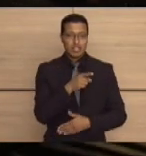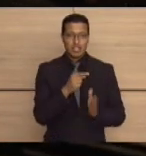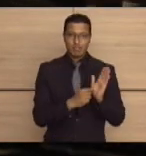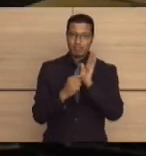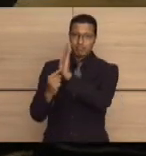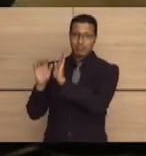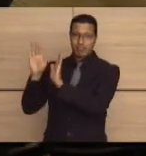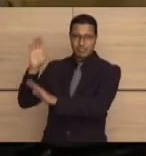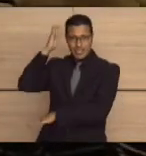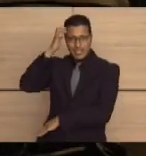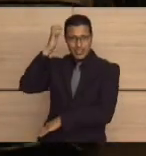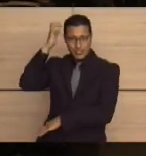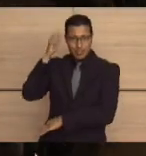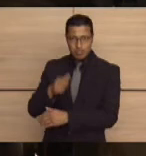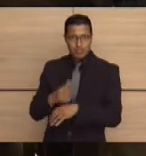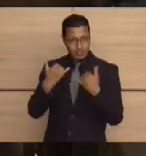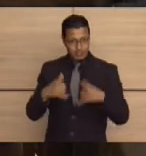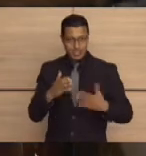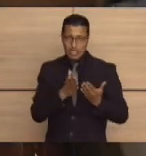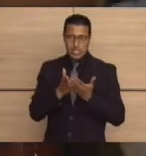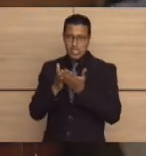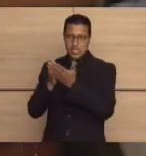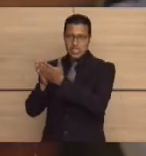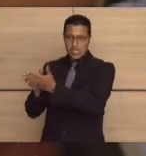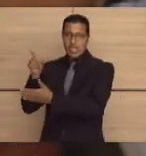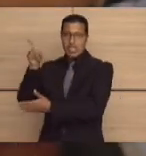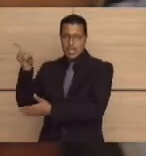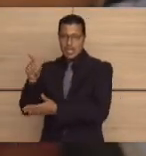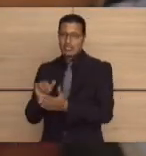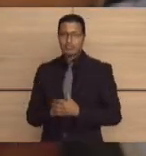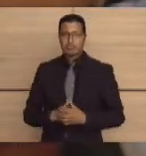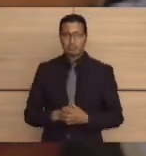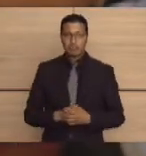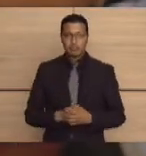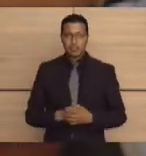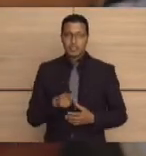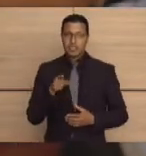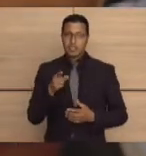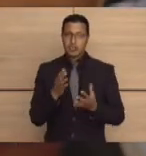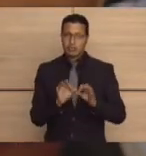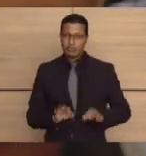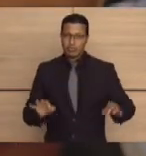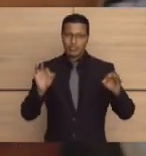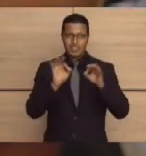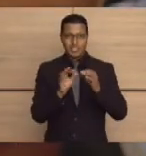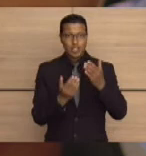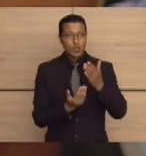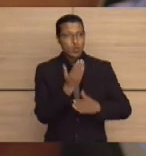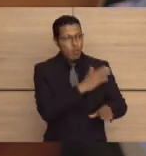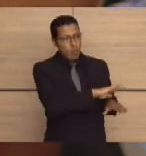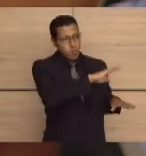Europa al regreso de su viaje y que fundó la geografía moderna o una parte considerable de la geografía moderna.